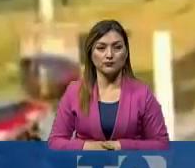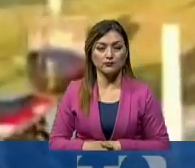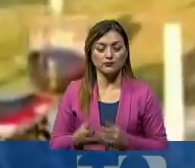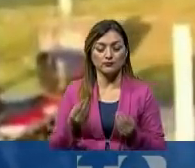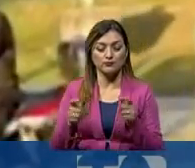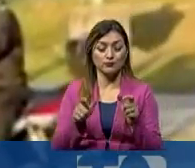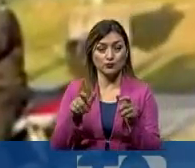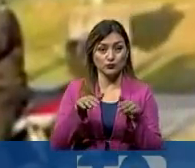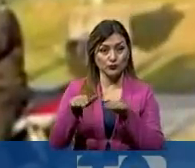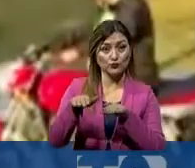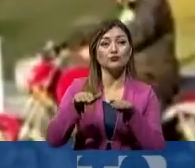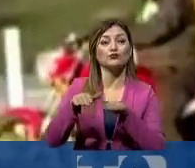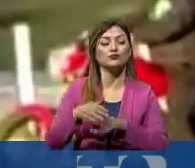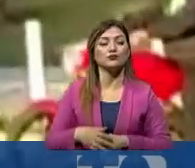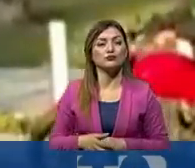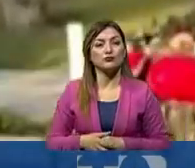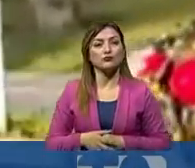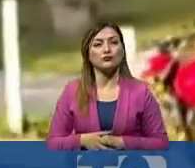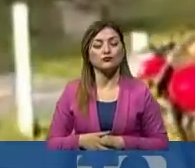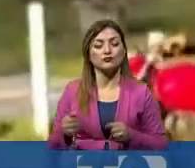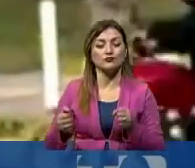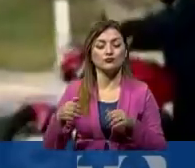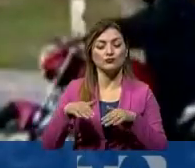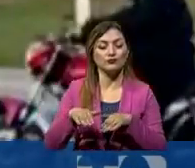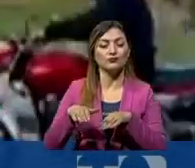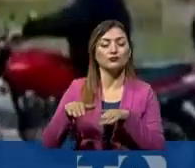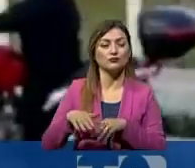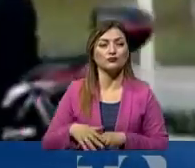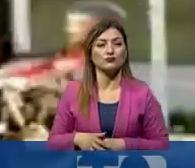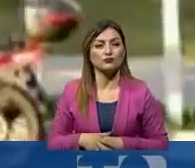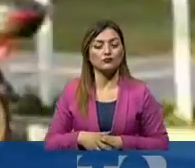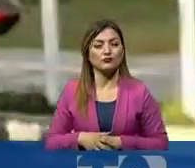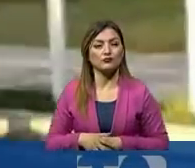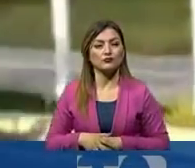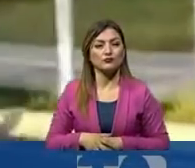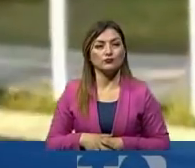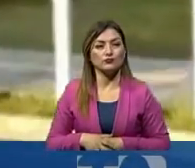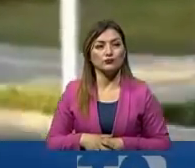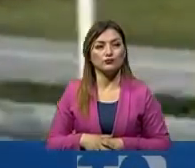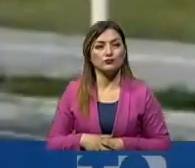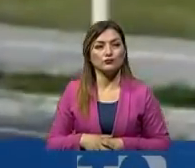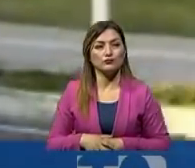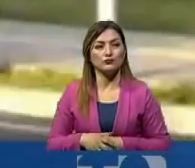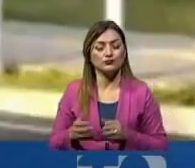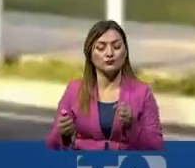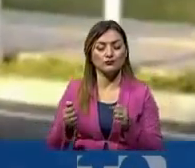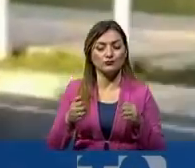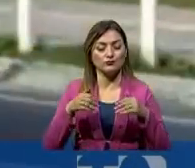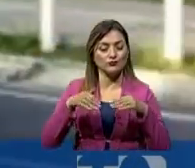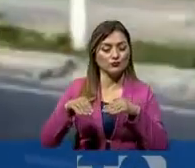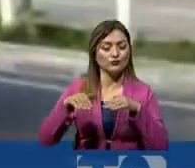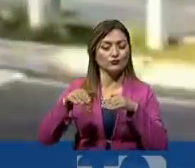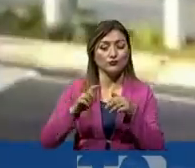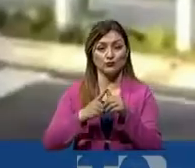personas, no solo que están ya transitando peatonalmente, sino también hay cientos de vehículos que están sobre esta, una de